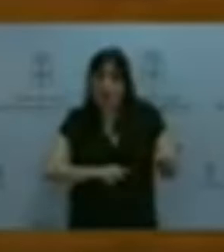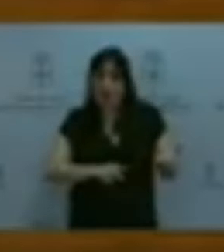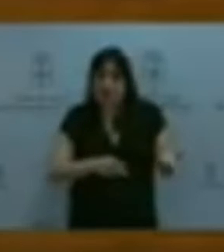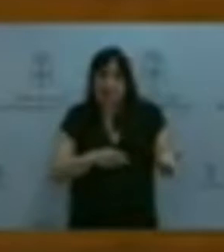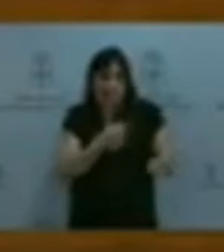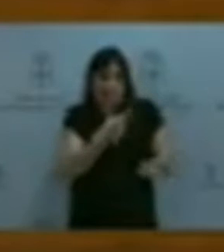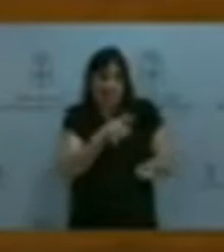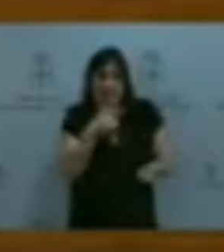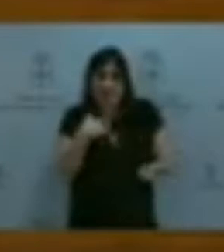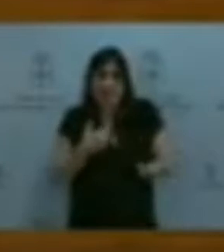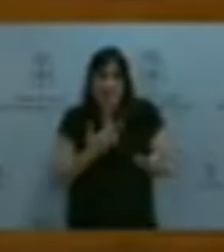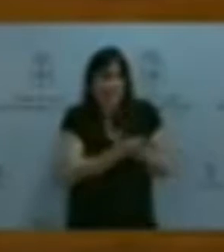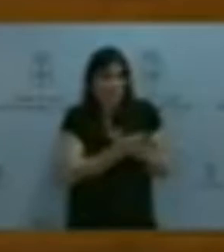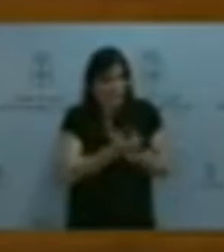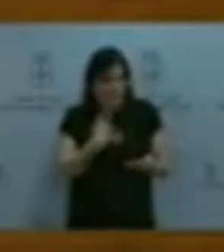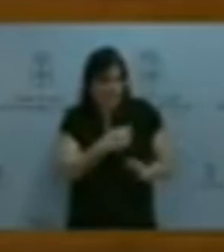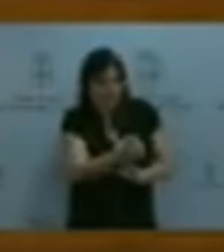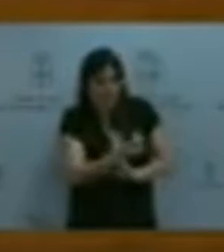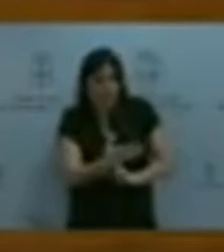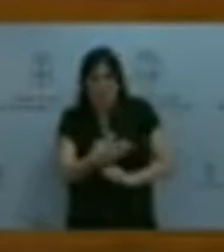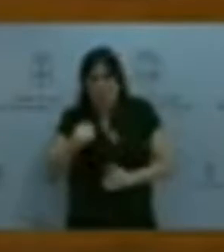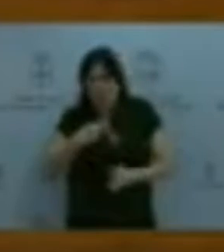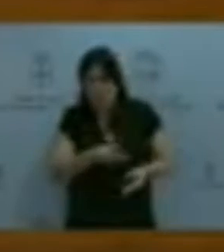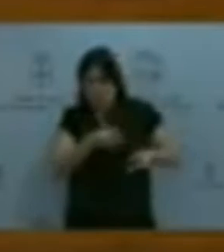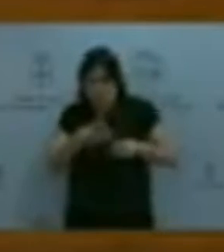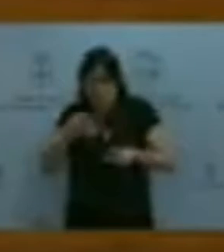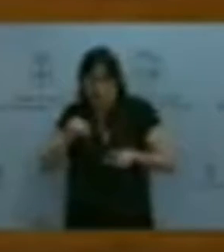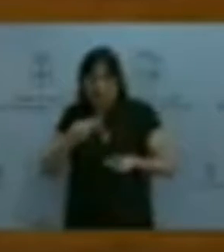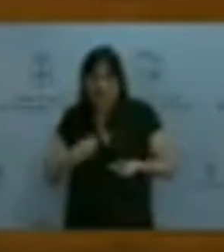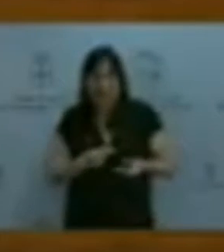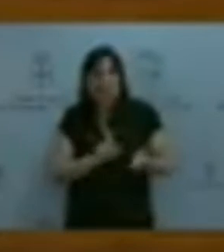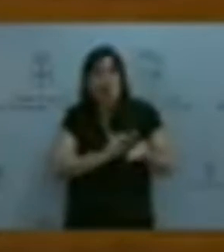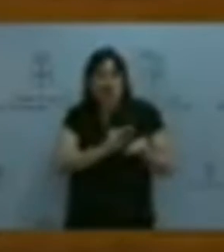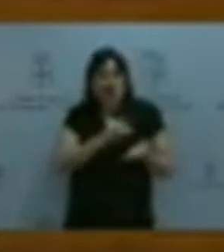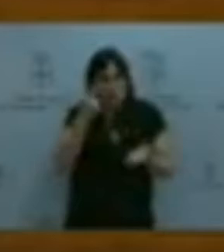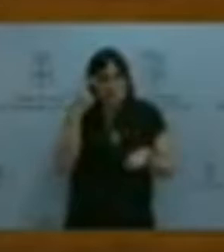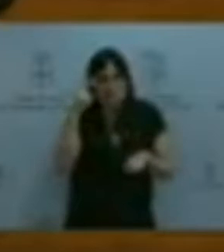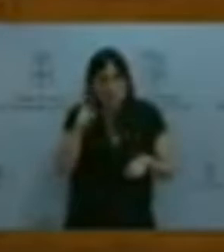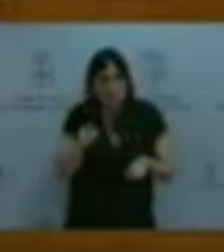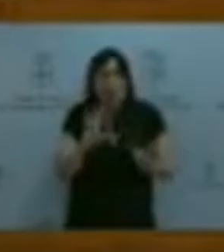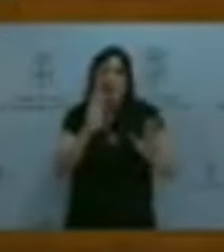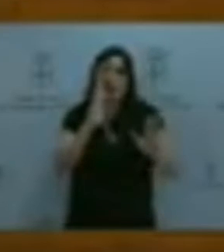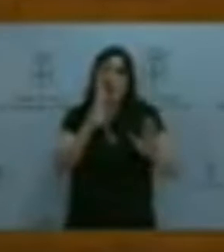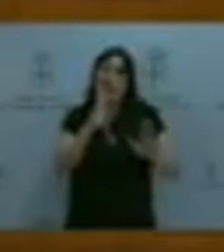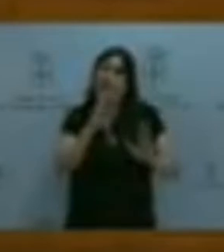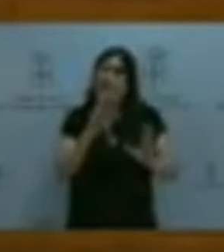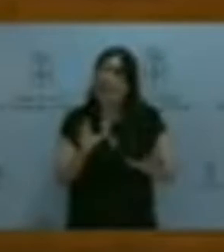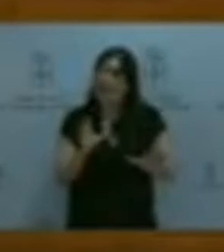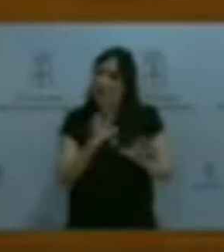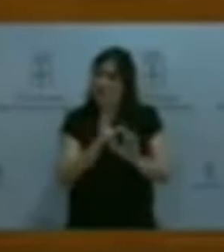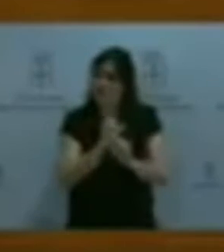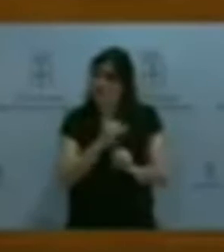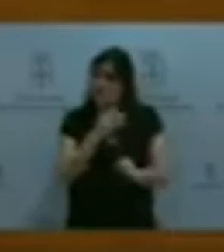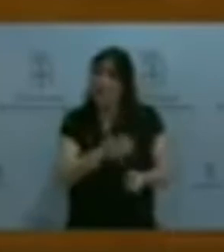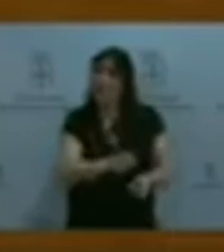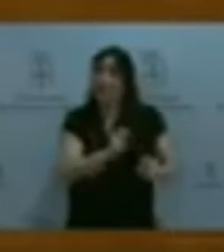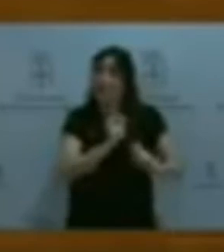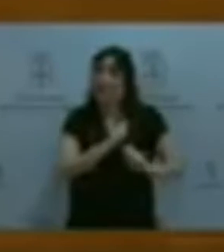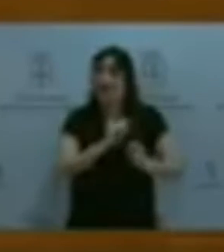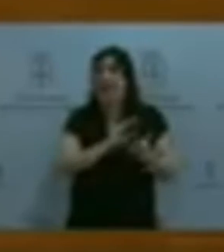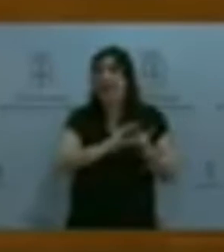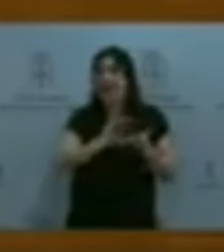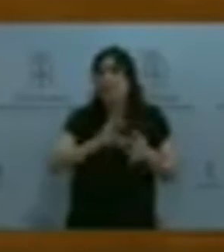parlamentario. Los gastos ya lo sé, eso sí, sesgados, porque me mandaron los de sanidad, los que le corresponden al SESPA, pero